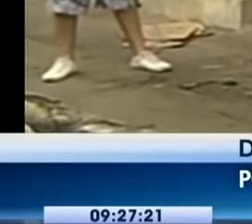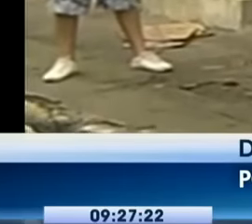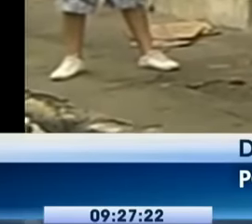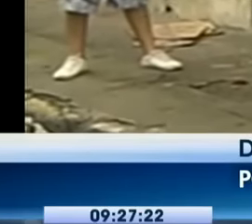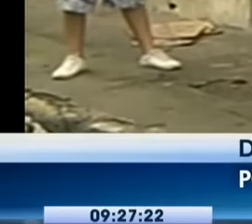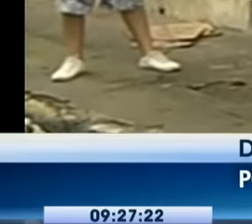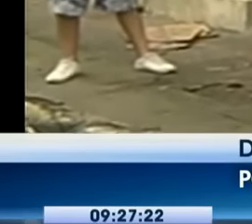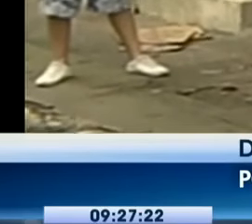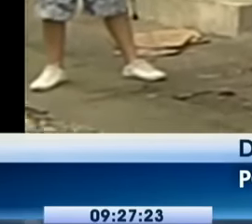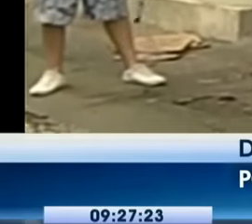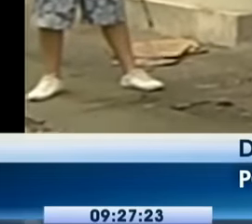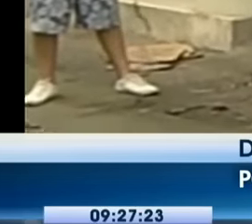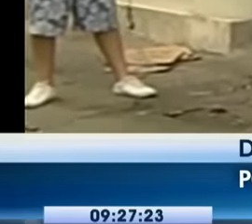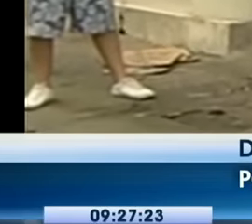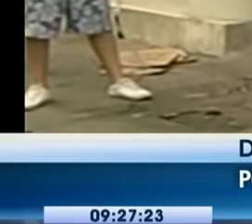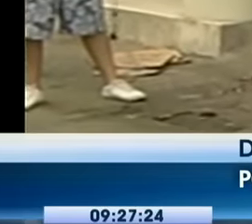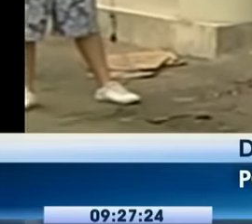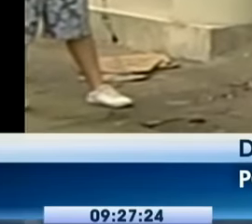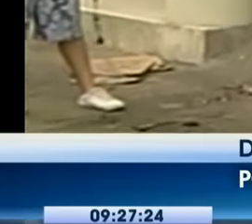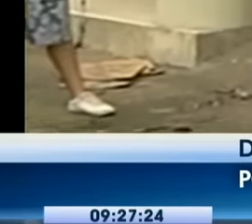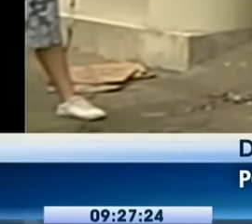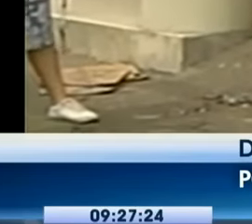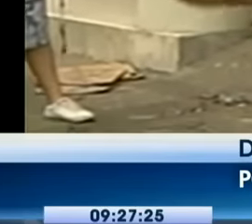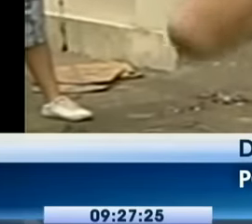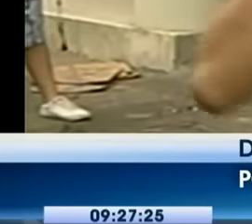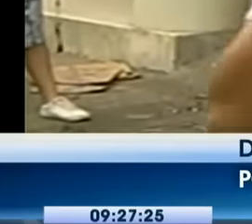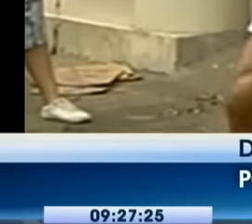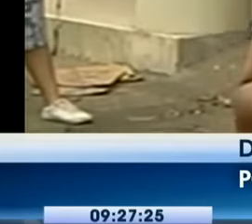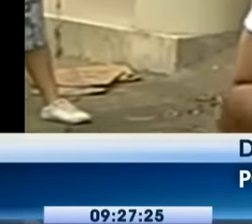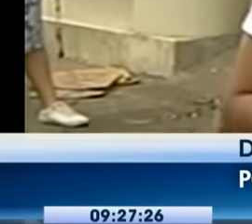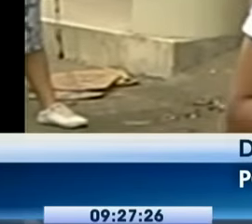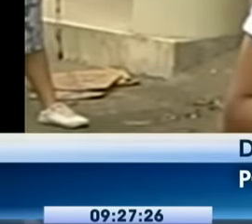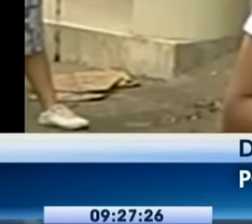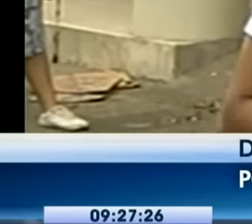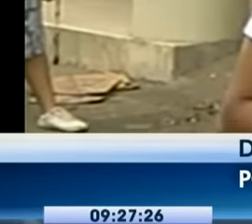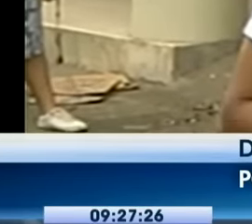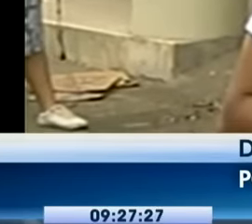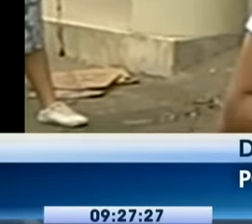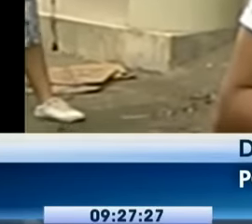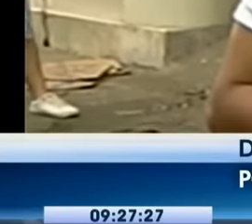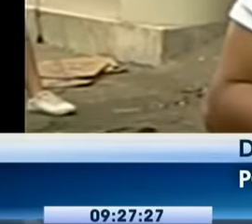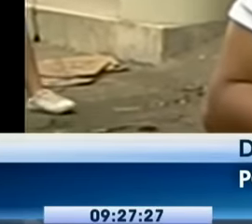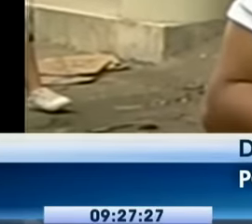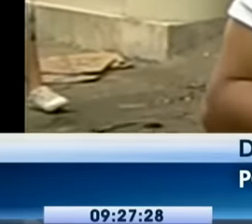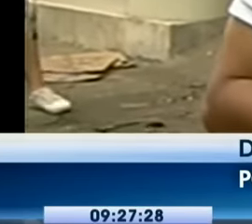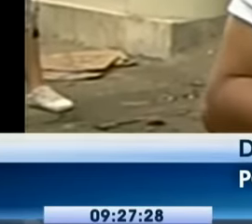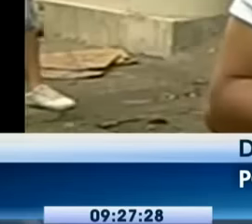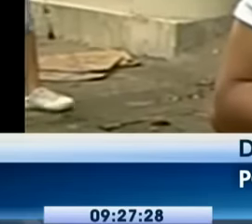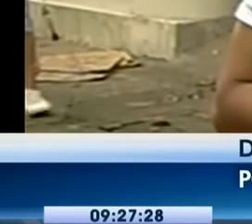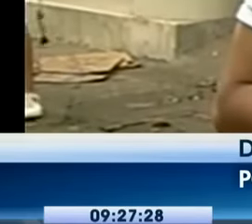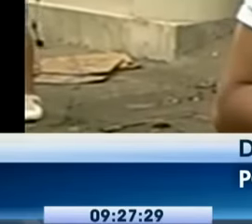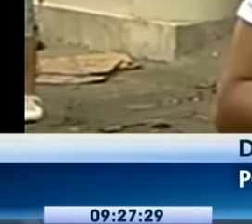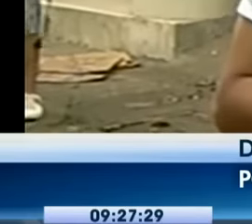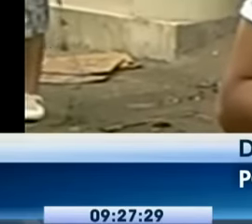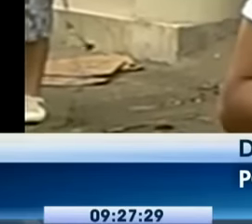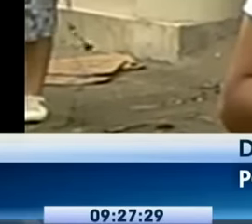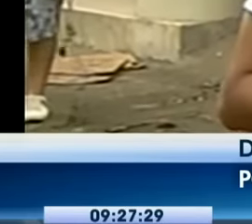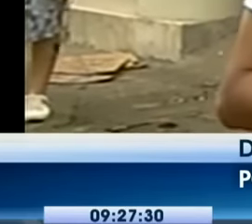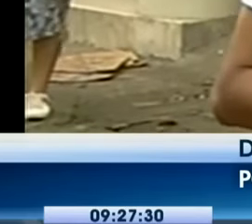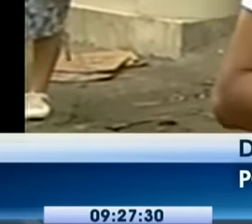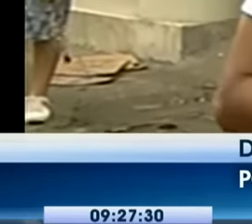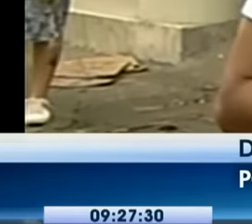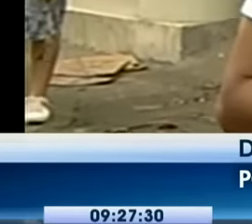conocida Zona Cero, el retiro de mercaderías, el ingreso de los comerciantes incluso hasta este sector para llevar lo que aún les